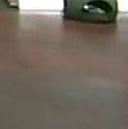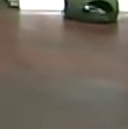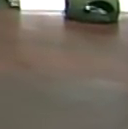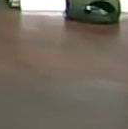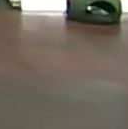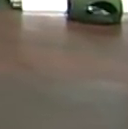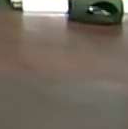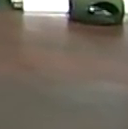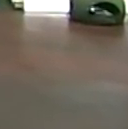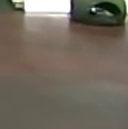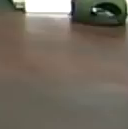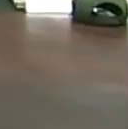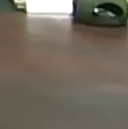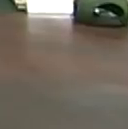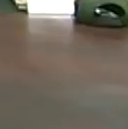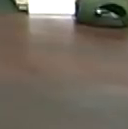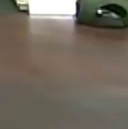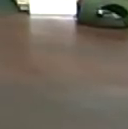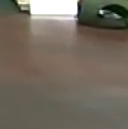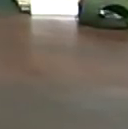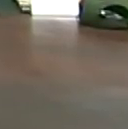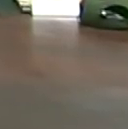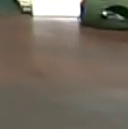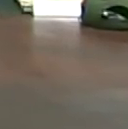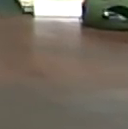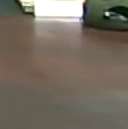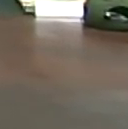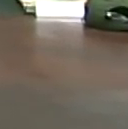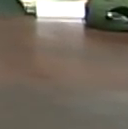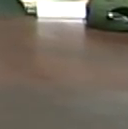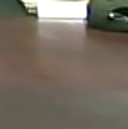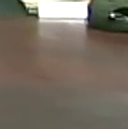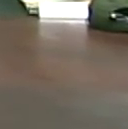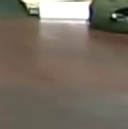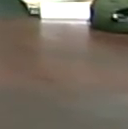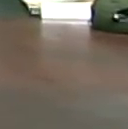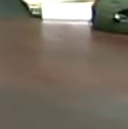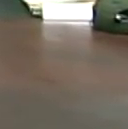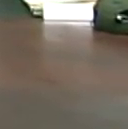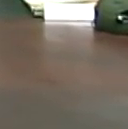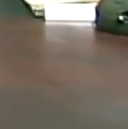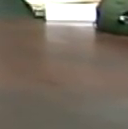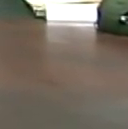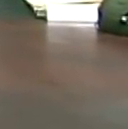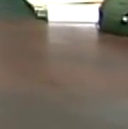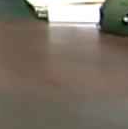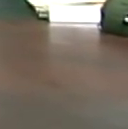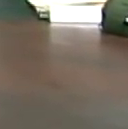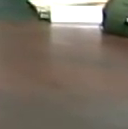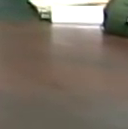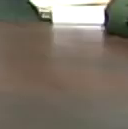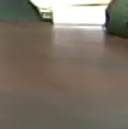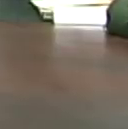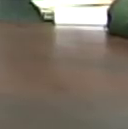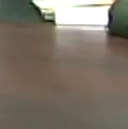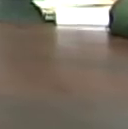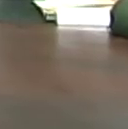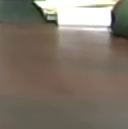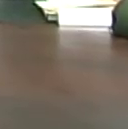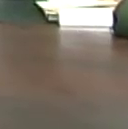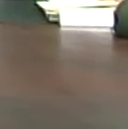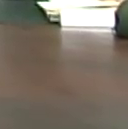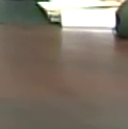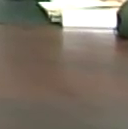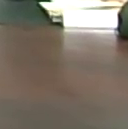ratificándoles nuestro abrazo y saludo de feliz año a toda Venezuela, a toda nuestra patria